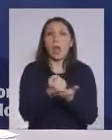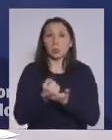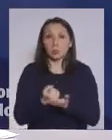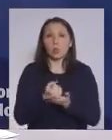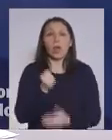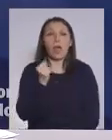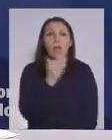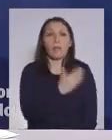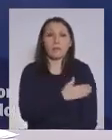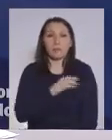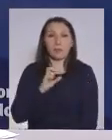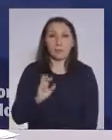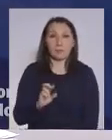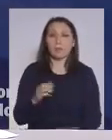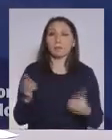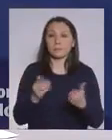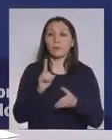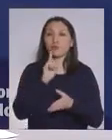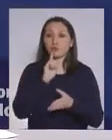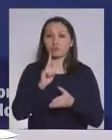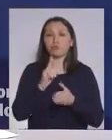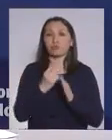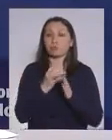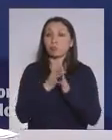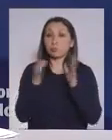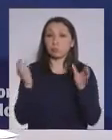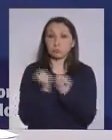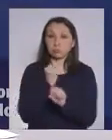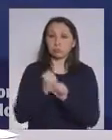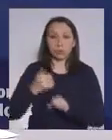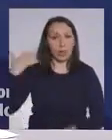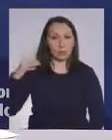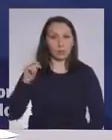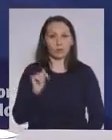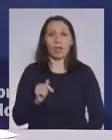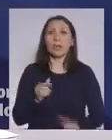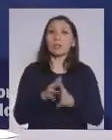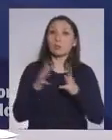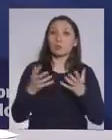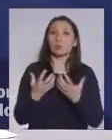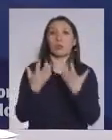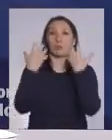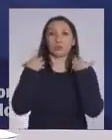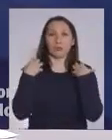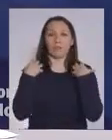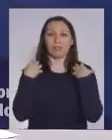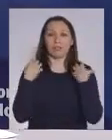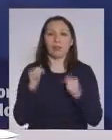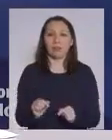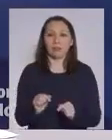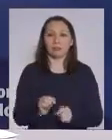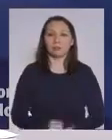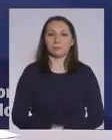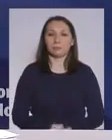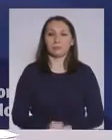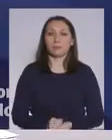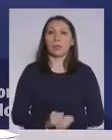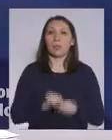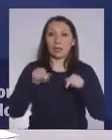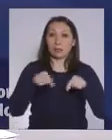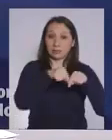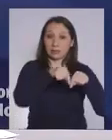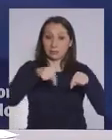afp que tienen aquí una labor fundamental y de mucha responsabilidad durante